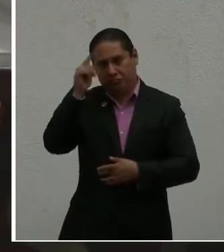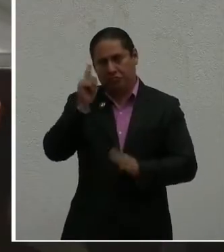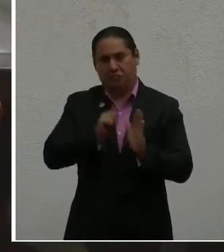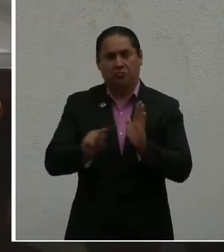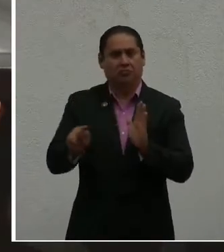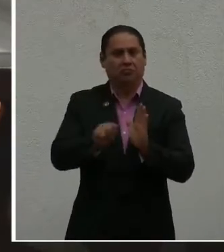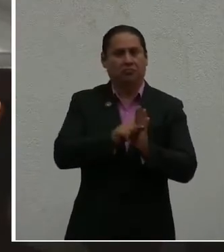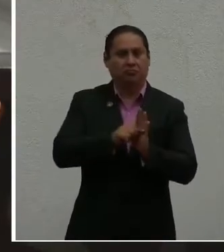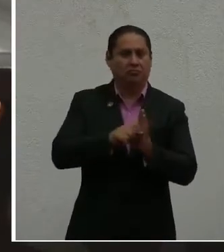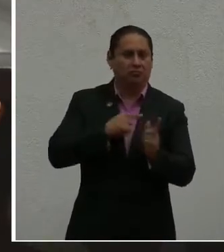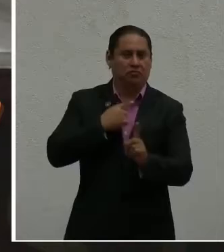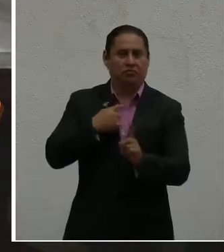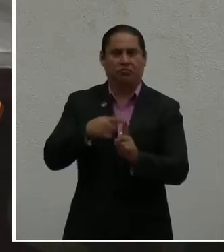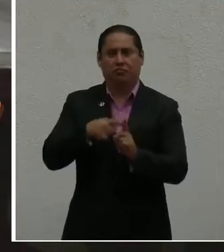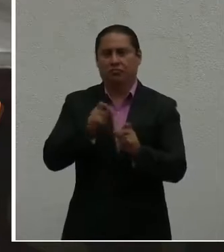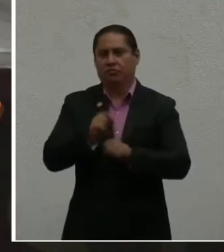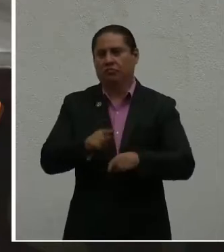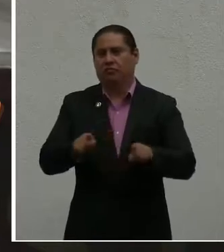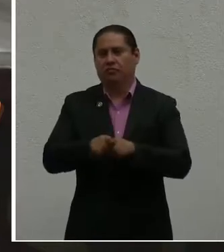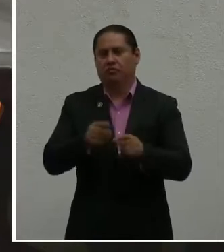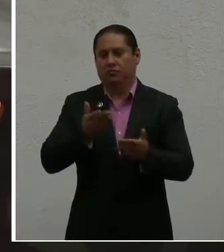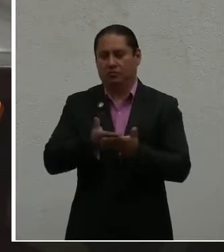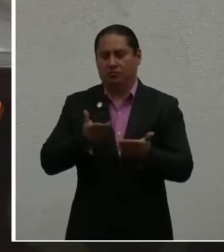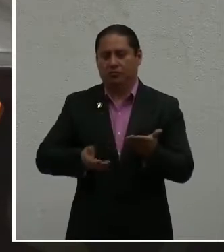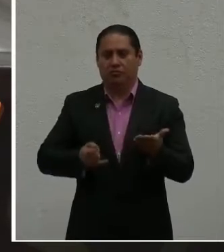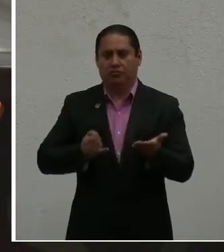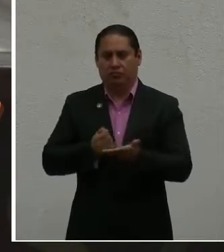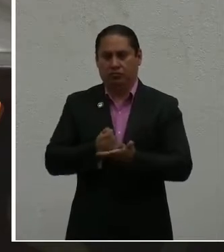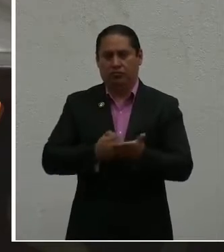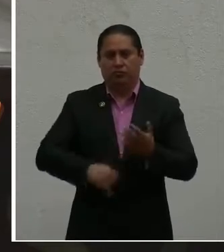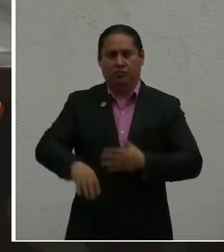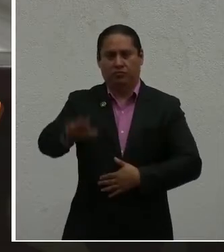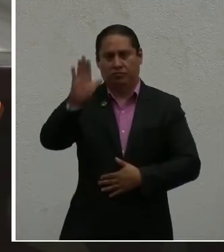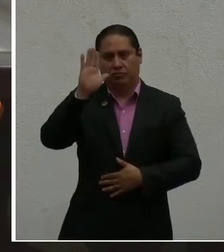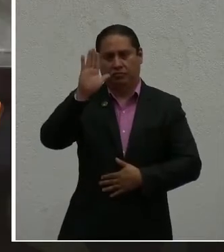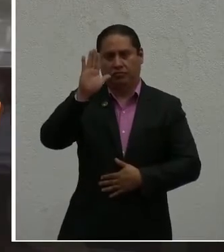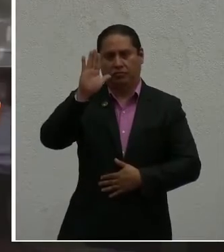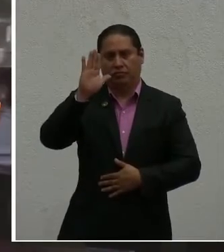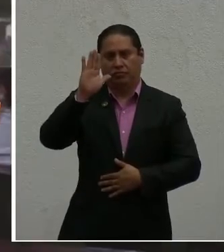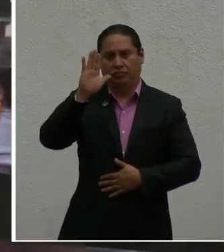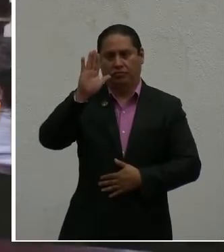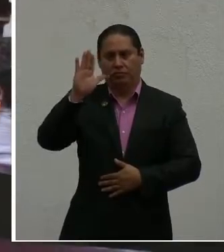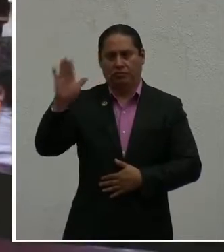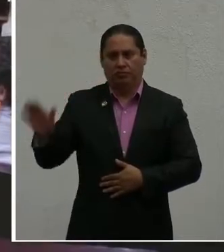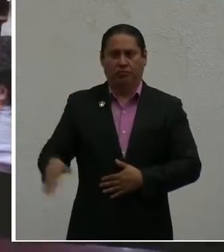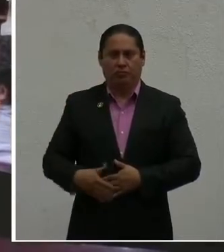argumentar en contra o a favor del mismo, sírvanse manifestarlo en este momento levantando la mano.